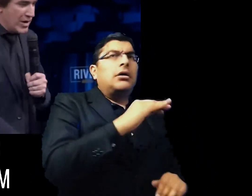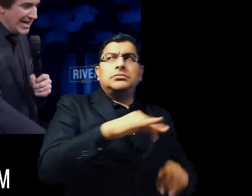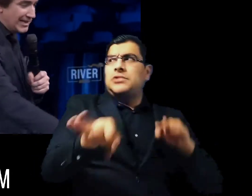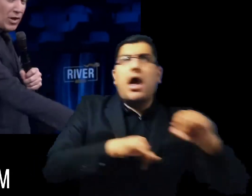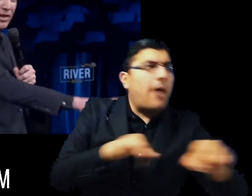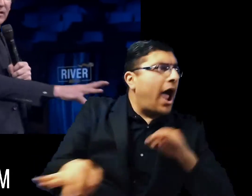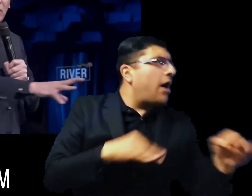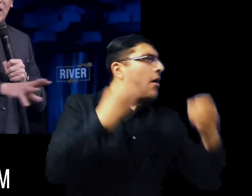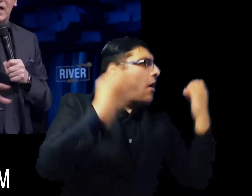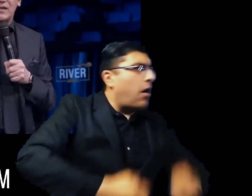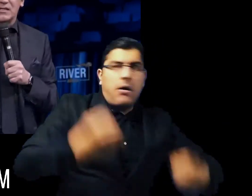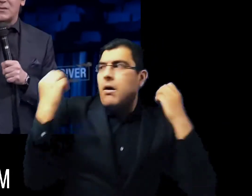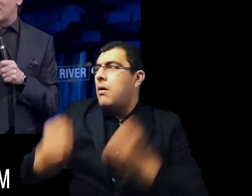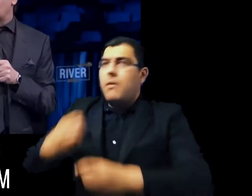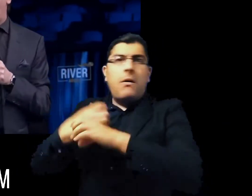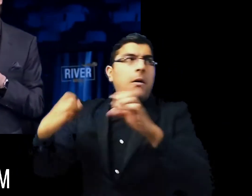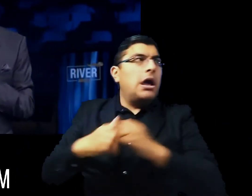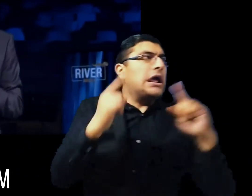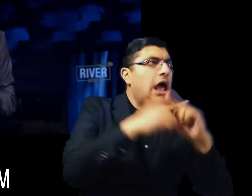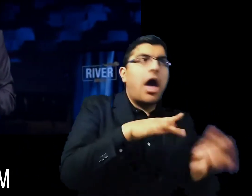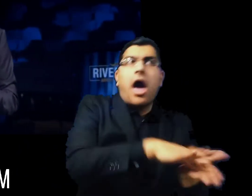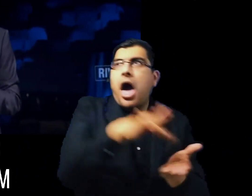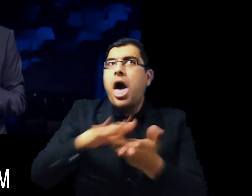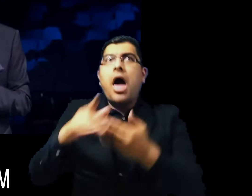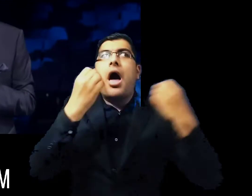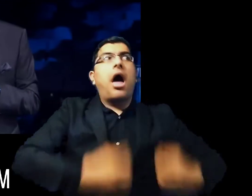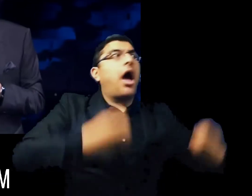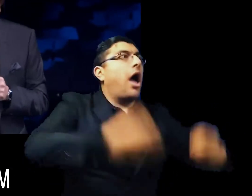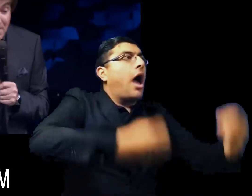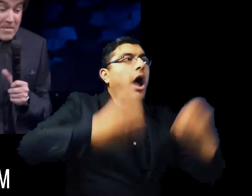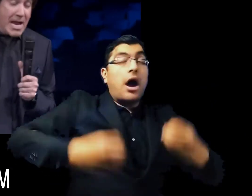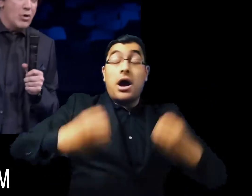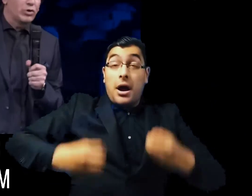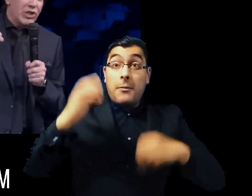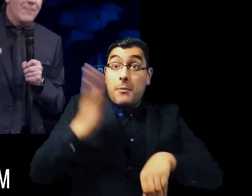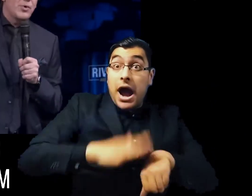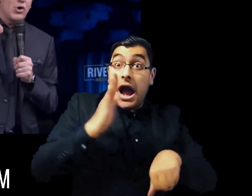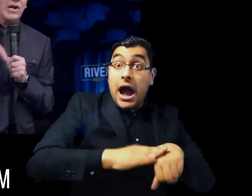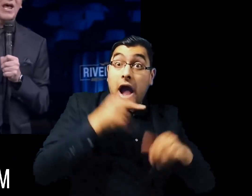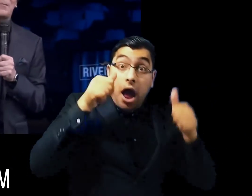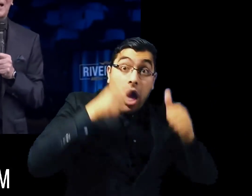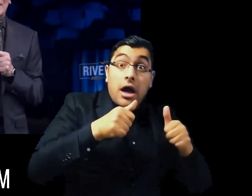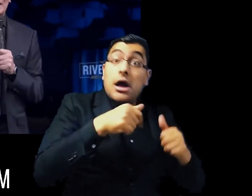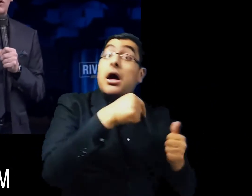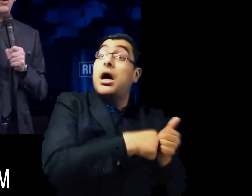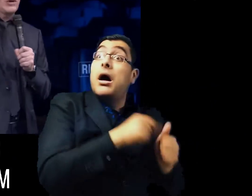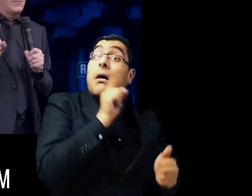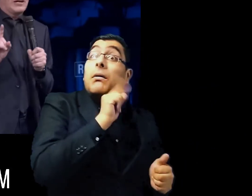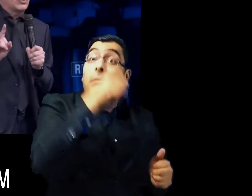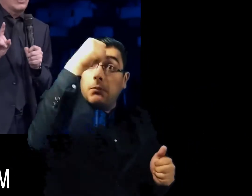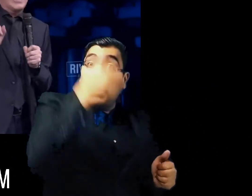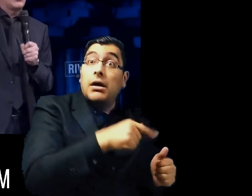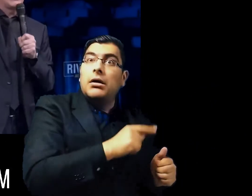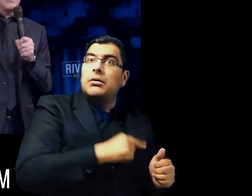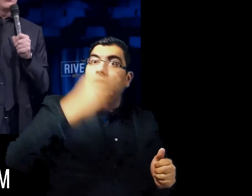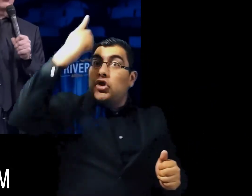trabajo, de un calendario de actividades y mientras más ocupados estamos, menos tiempo nos queda para pasarlo con las personas que odiamos,